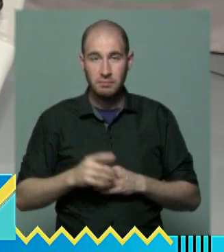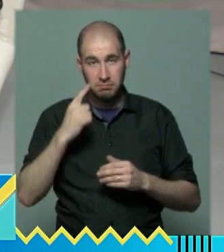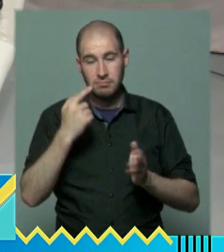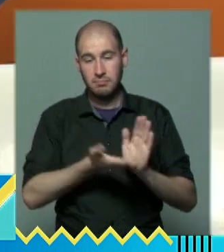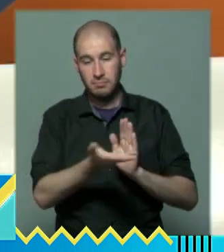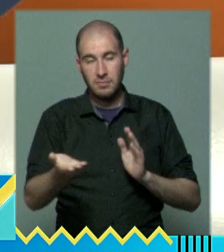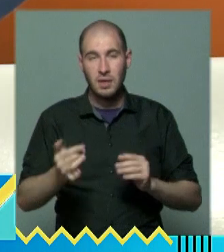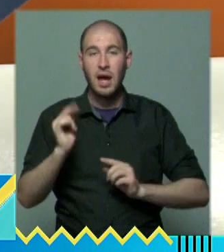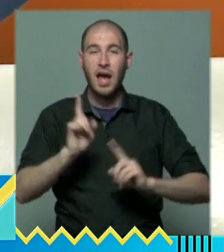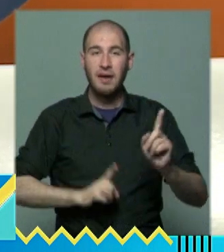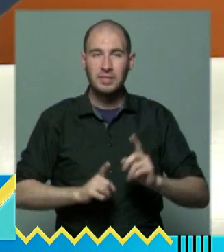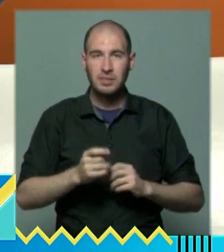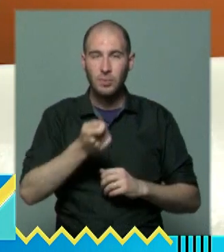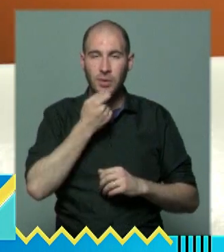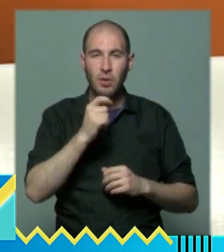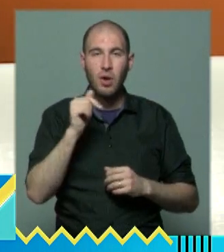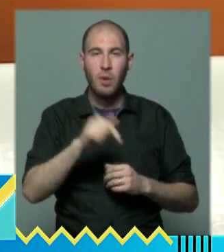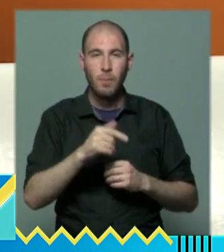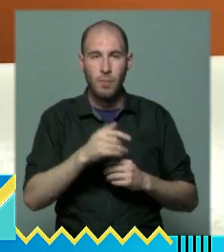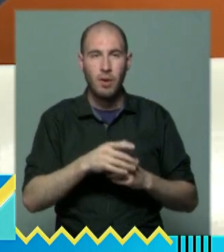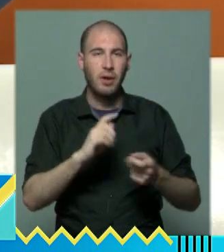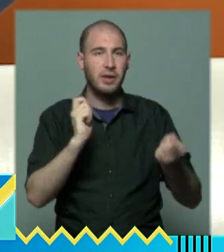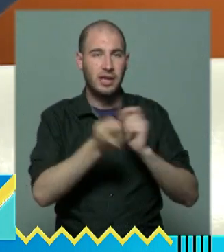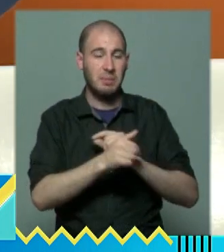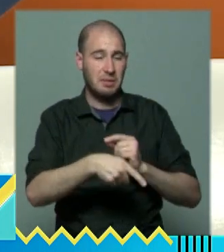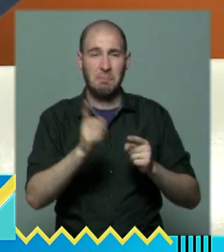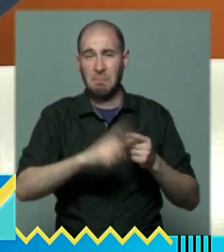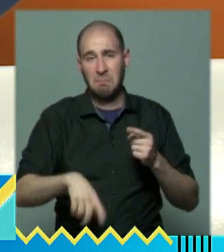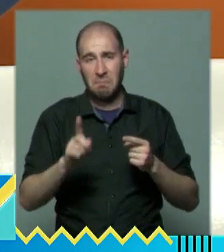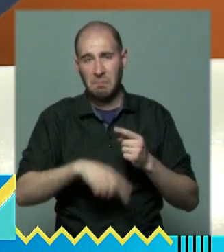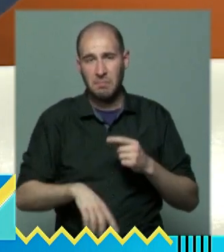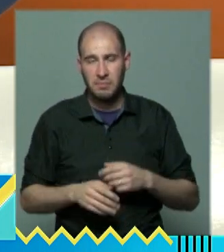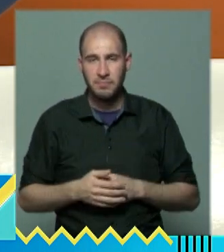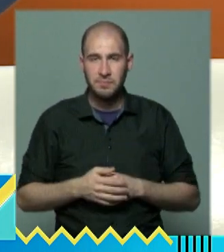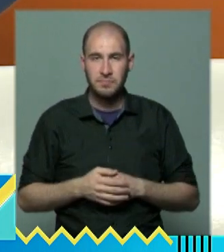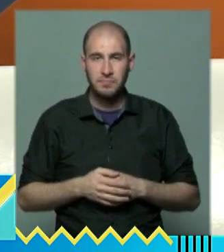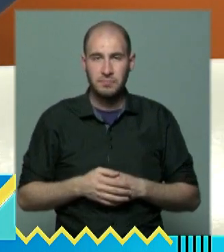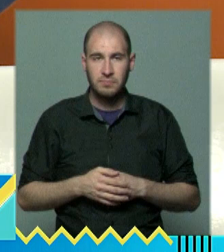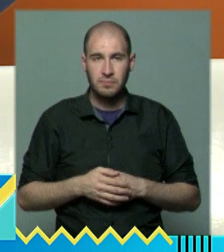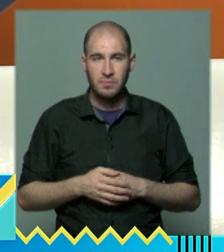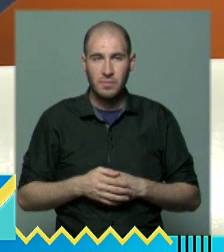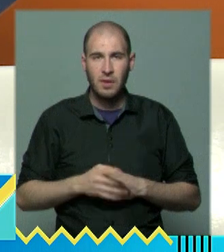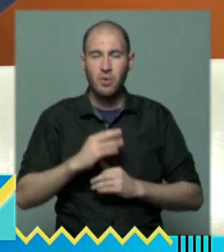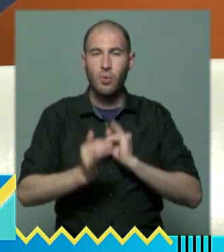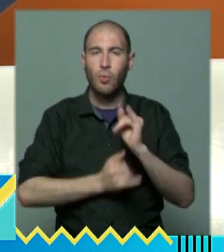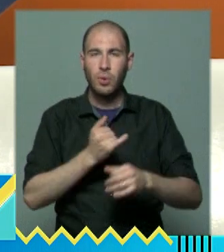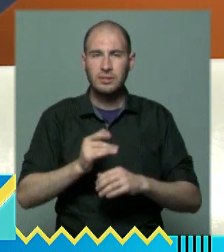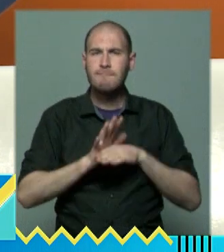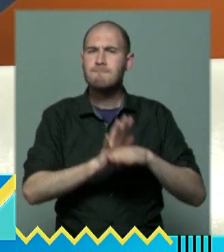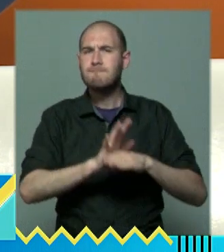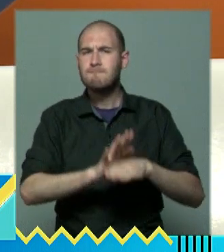vista, digo, por ahí a lo mejor vos le cambiás la marquesina y esto sigue siendo lo mismo. Sí. Digo, cuando se habla de la